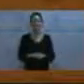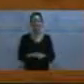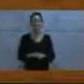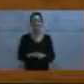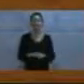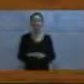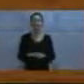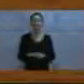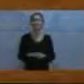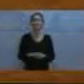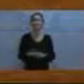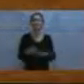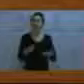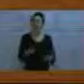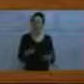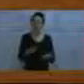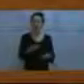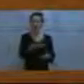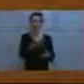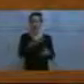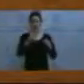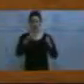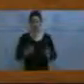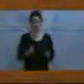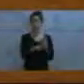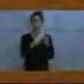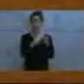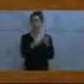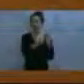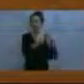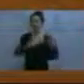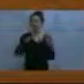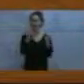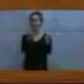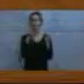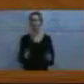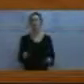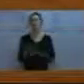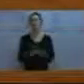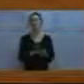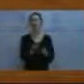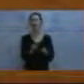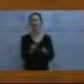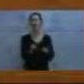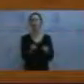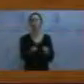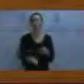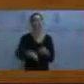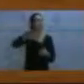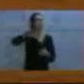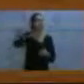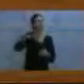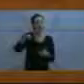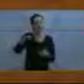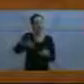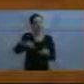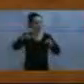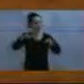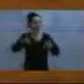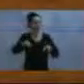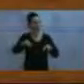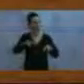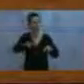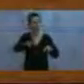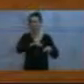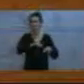Se pretende establecer con esta ley un modelo de regulación único que sería innovador en toda